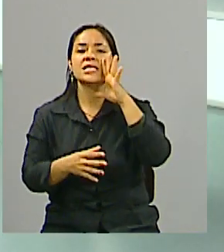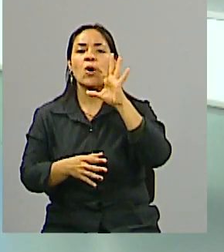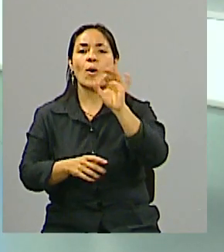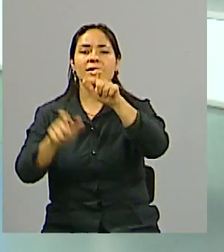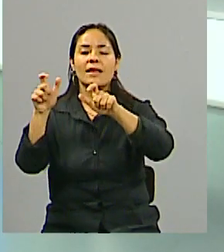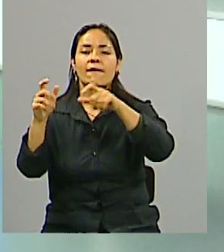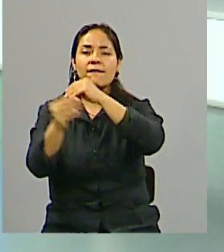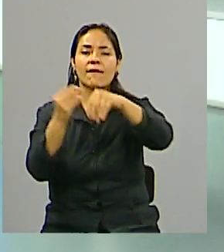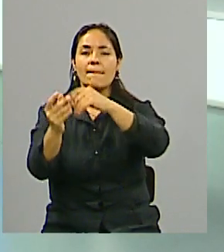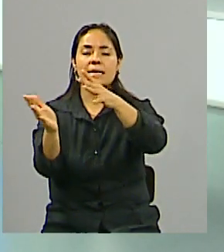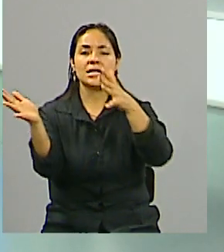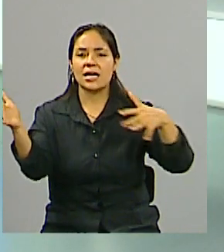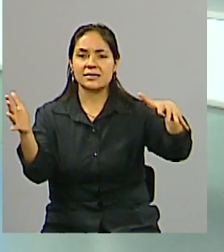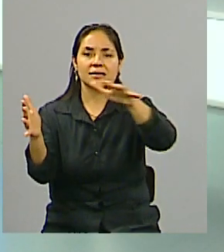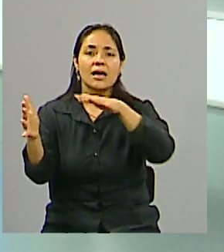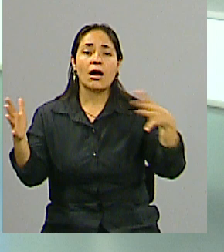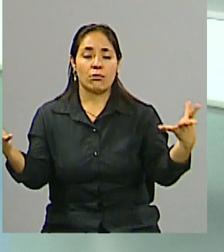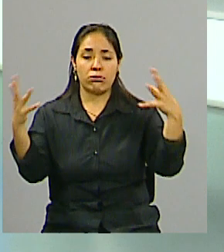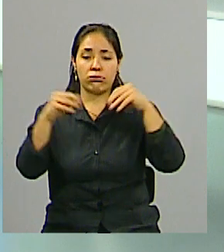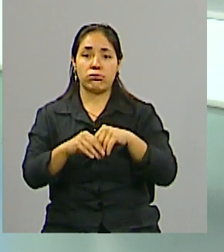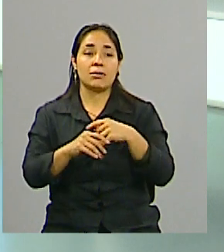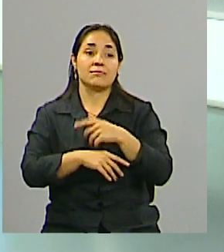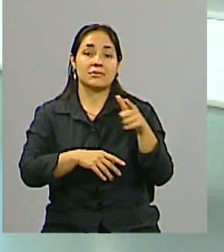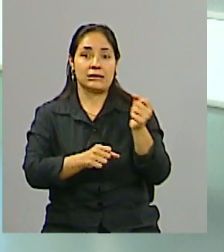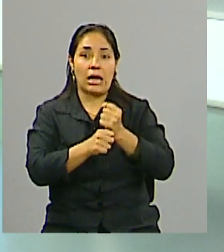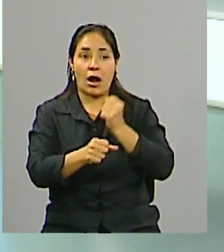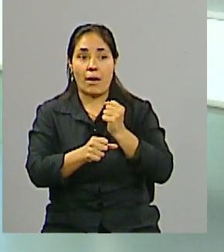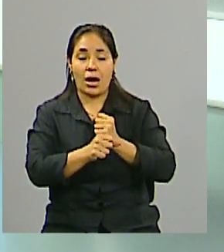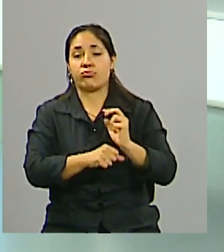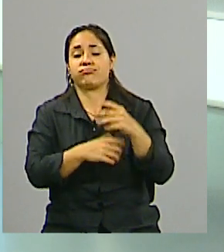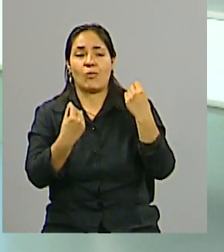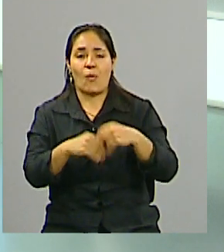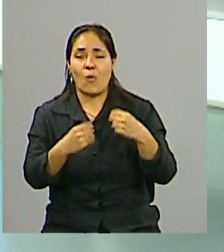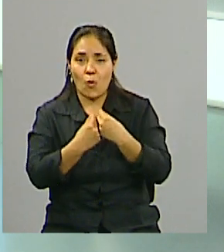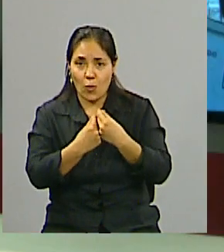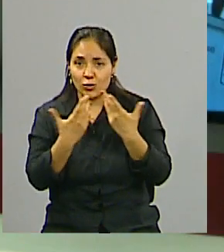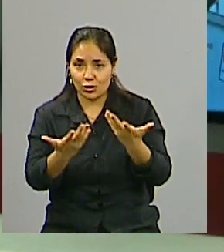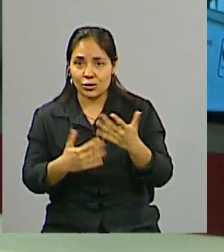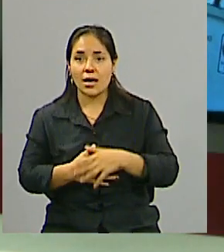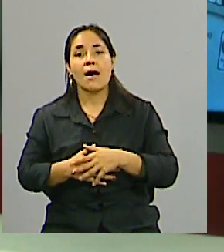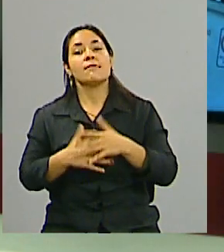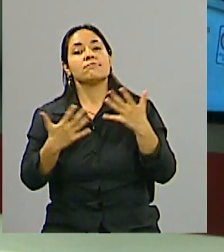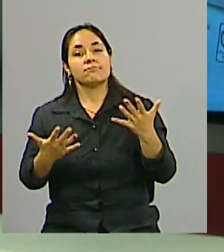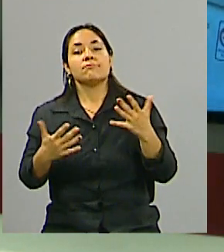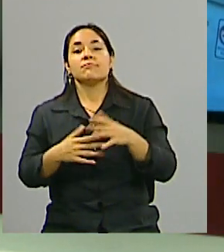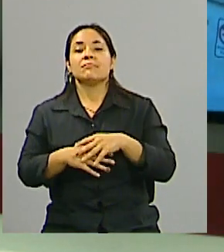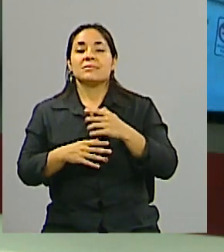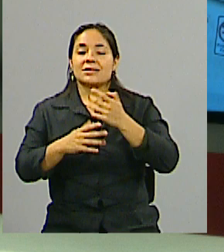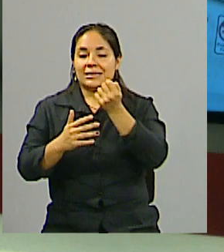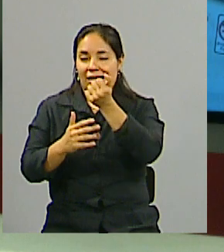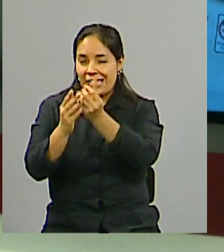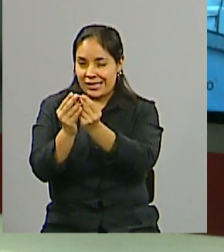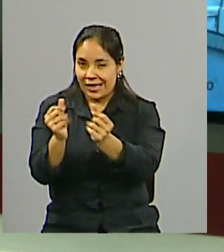lo lograron, y trabajaron muchísimo para eso. Realmente es muy, muy interesante eso, ¿no? Bueno, para ir un poco cerrando,